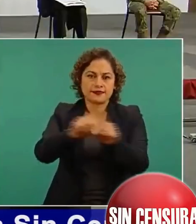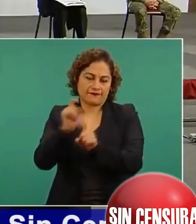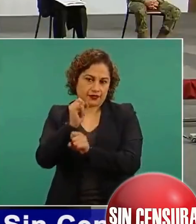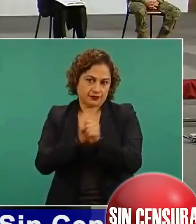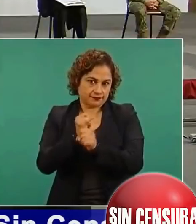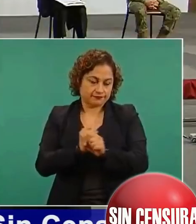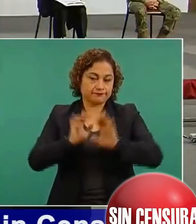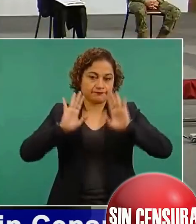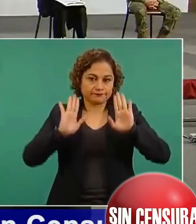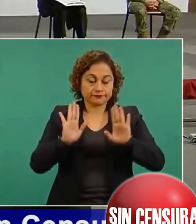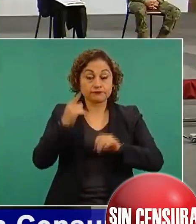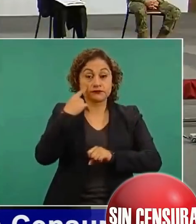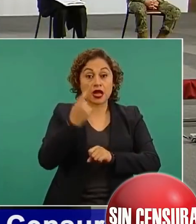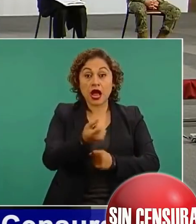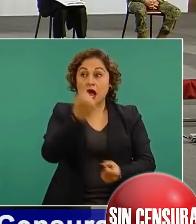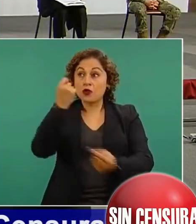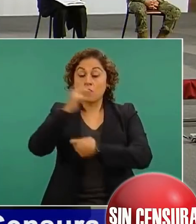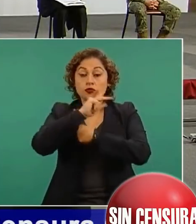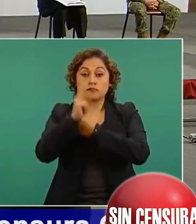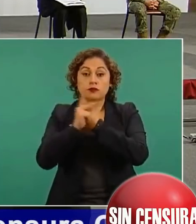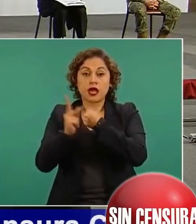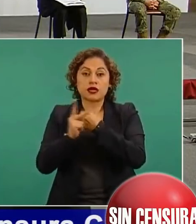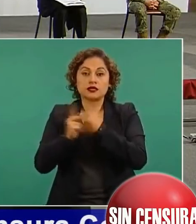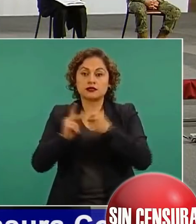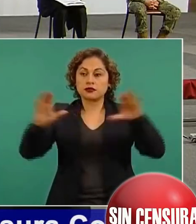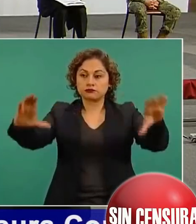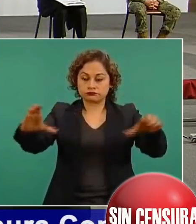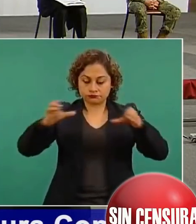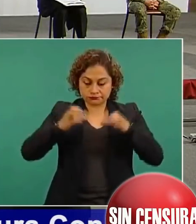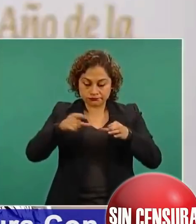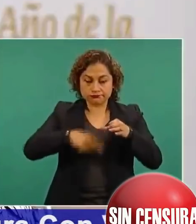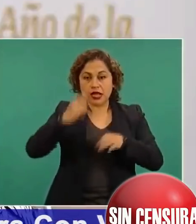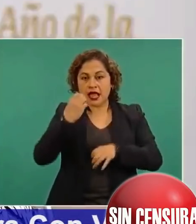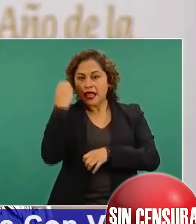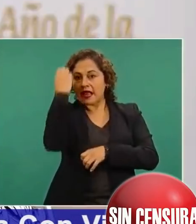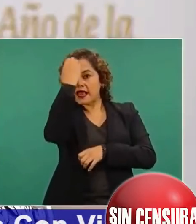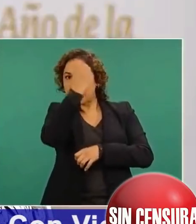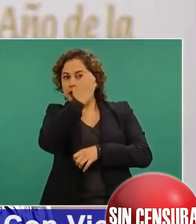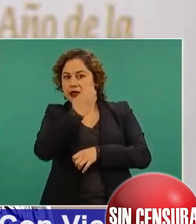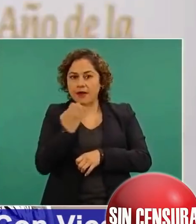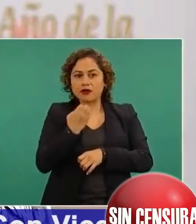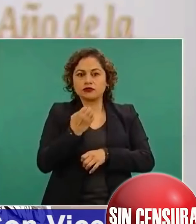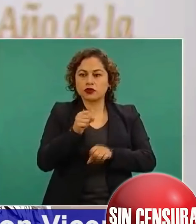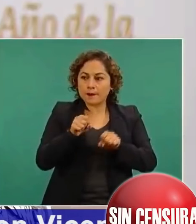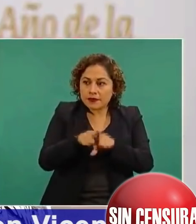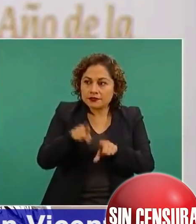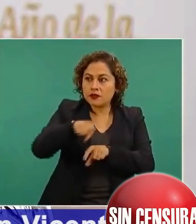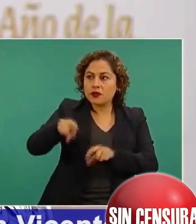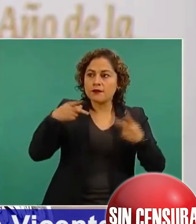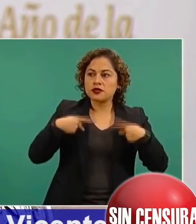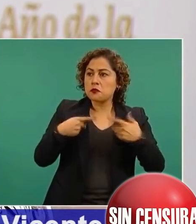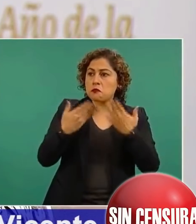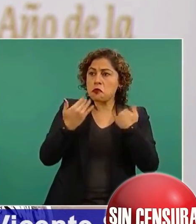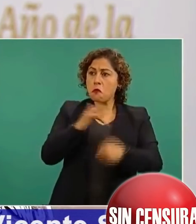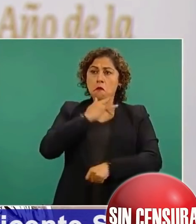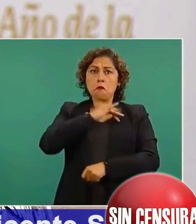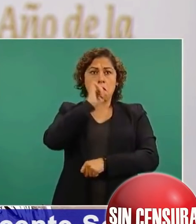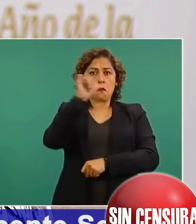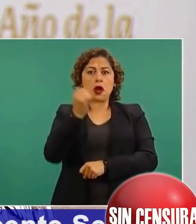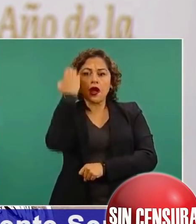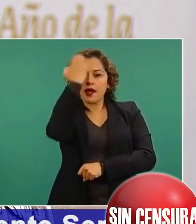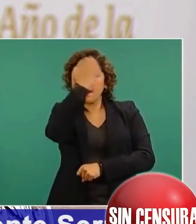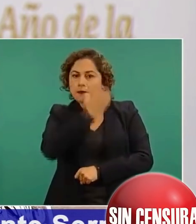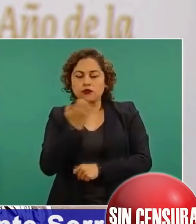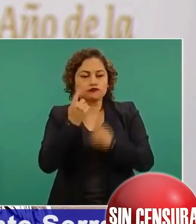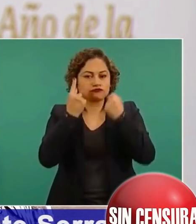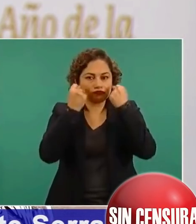que hacen pruebas de manera generalizada, incluyendo en personas que no tienen síntomas y en quienes se detecta el virus